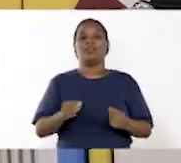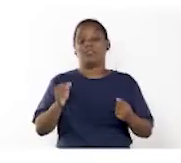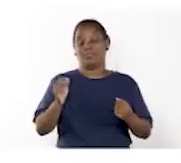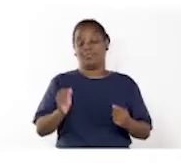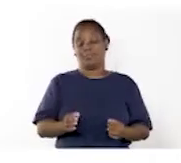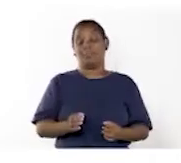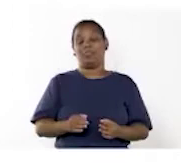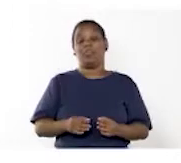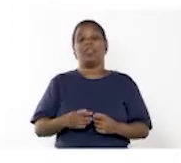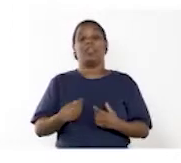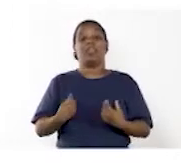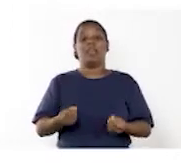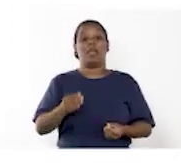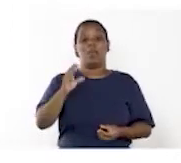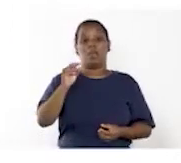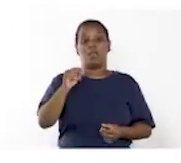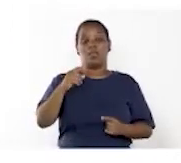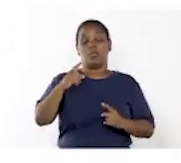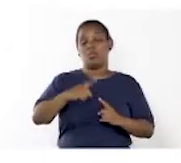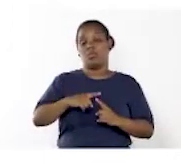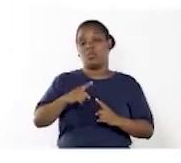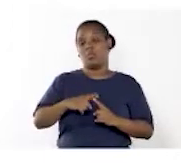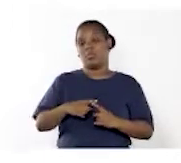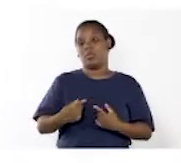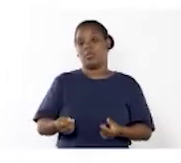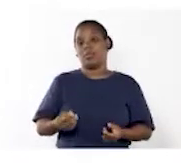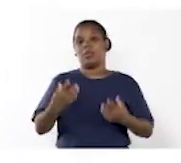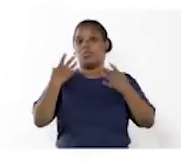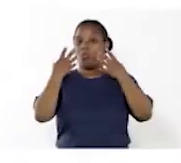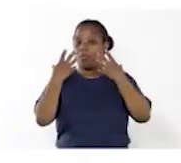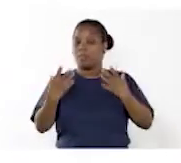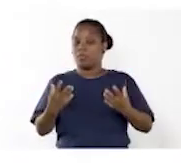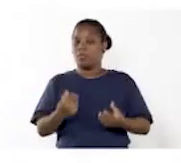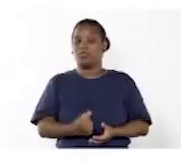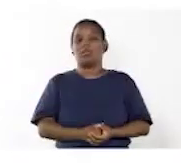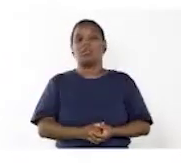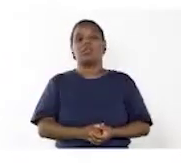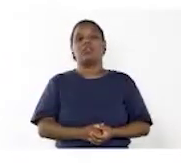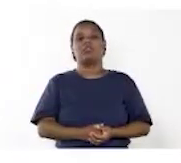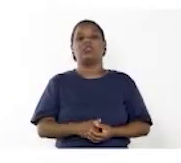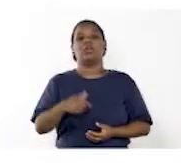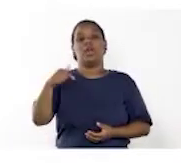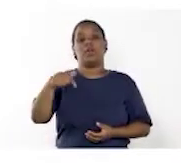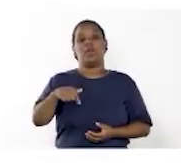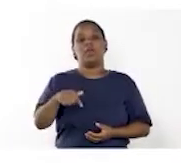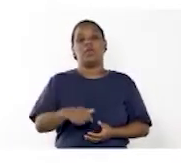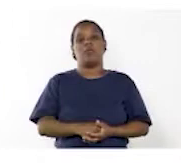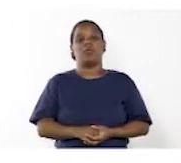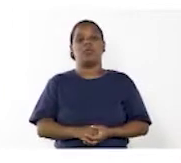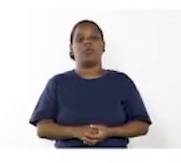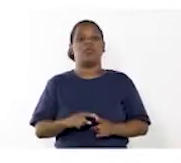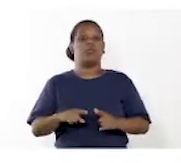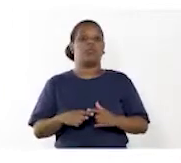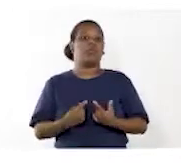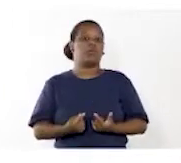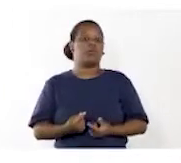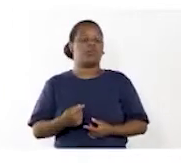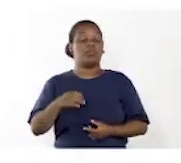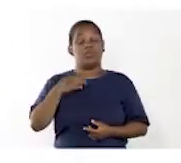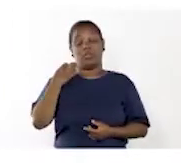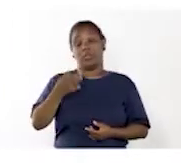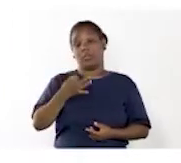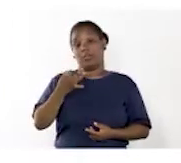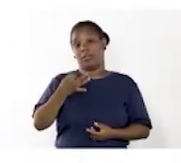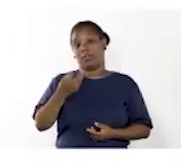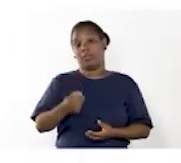precisamente hablando de un tema que es muy importante en la actualidad, porque vamos a estar